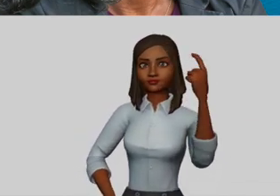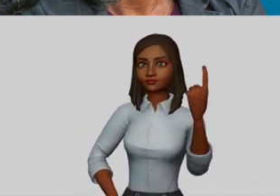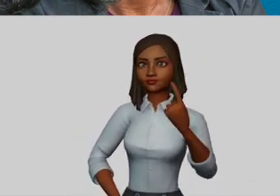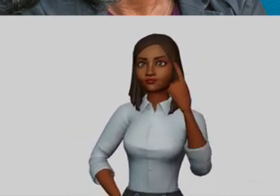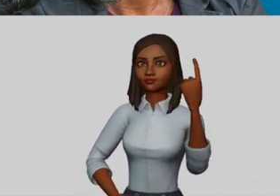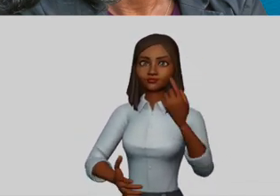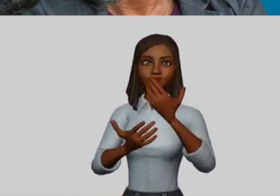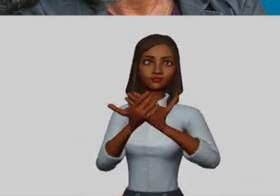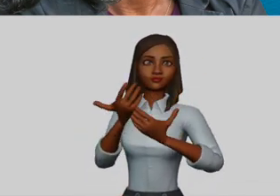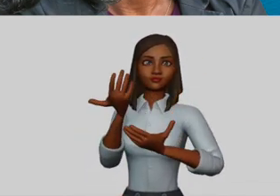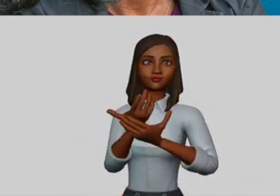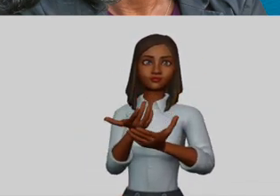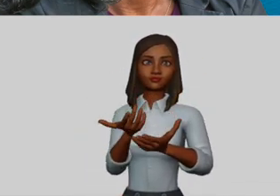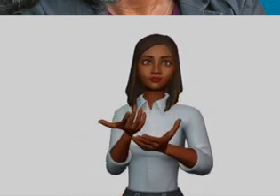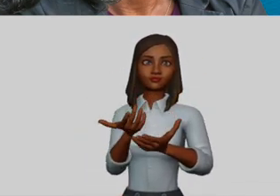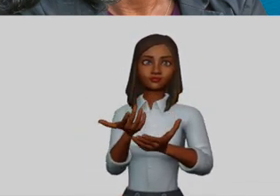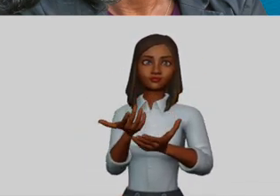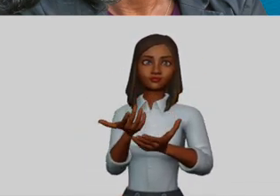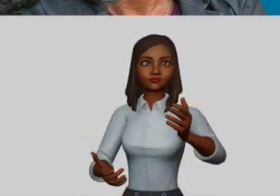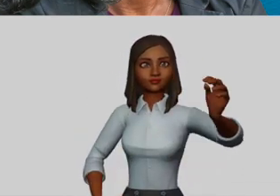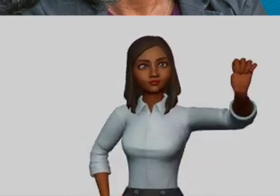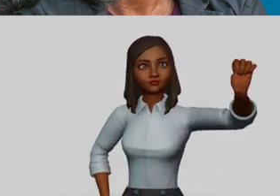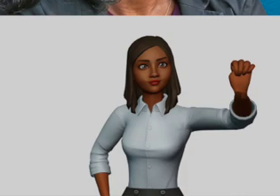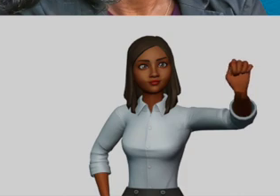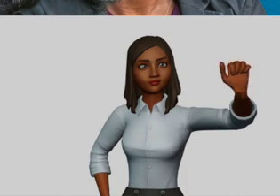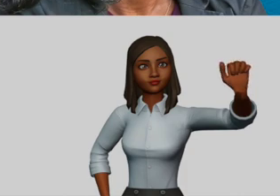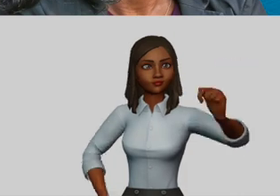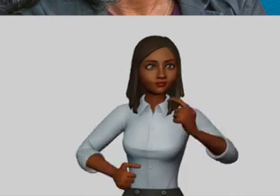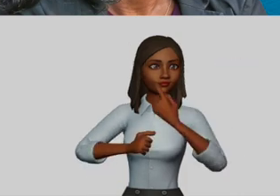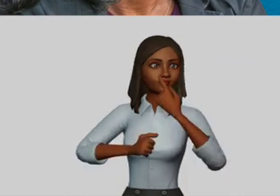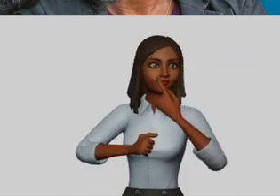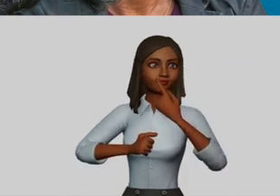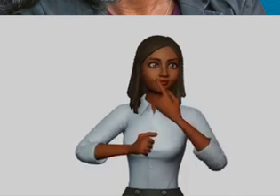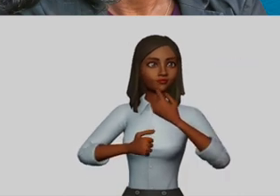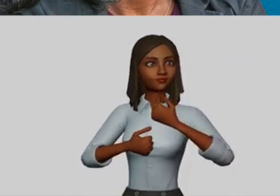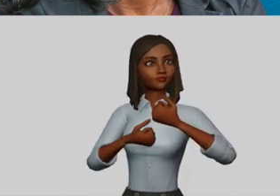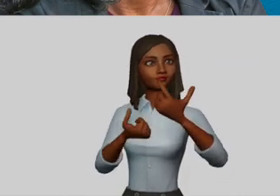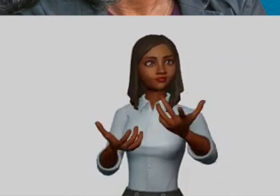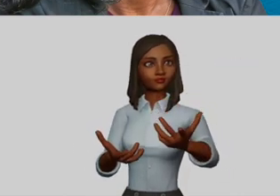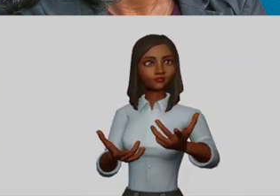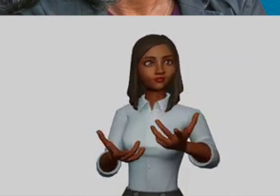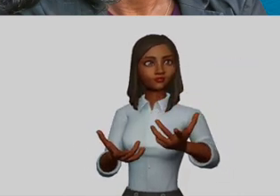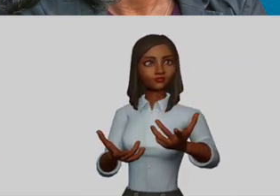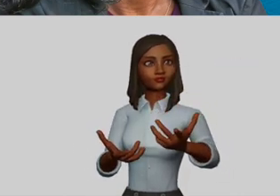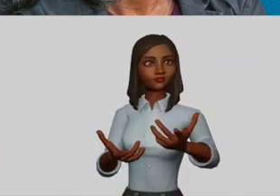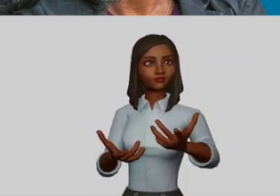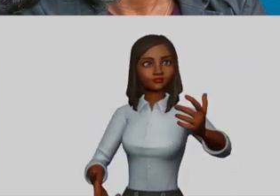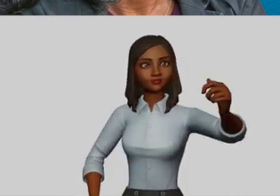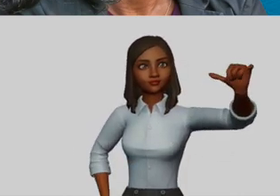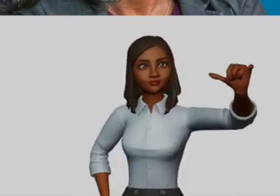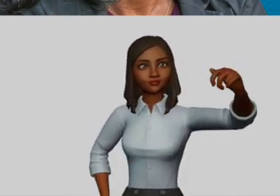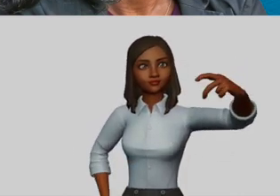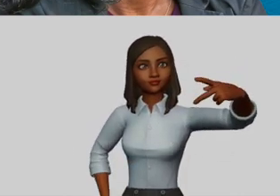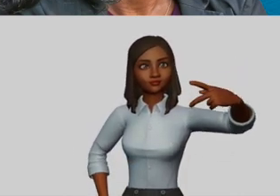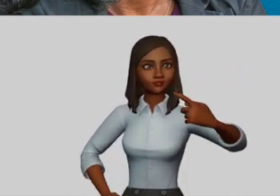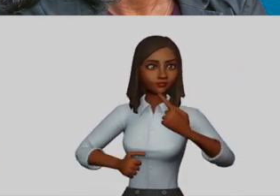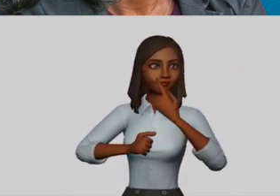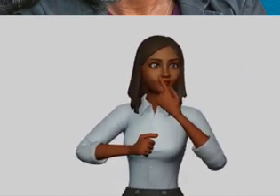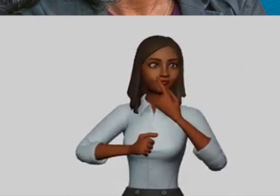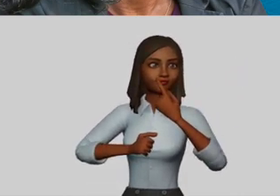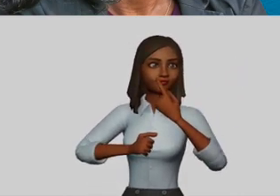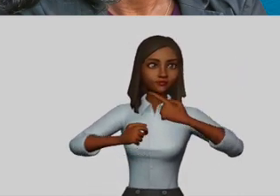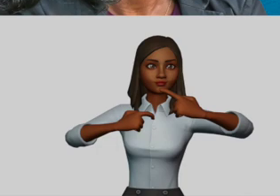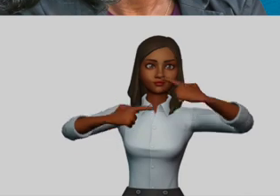como los videojuegos de fútbol americano y este tipo de cosas que muchas veces son personas que la traen, o